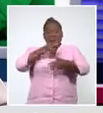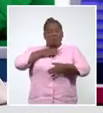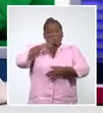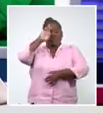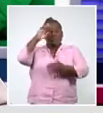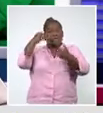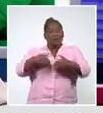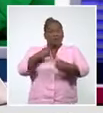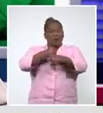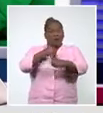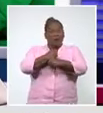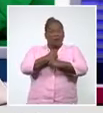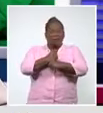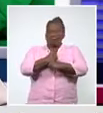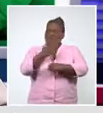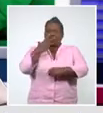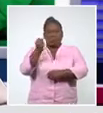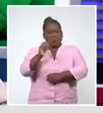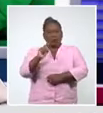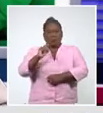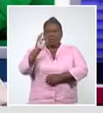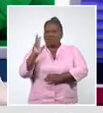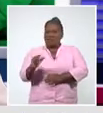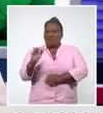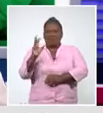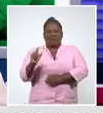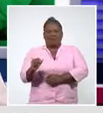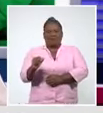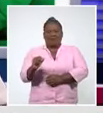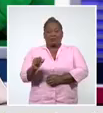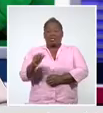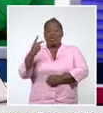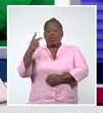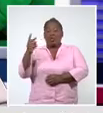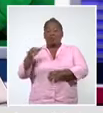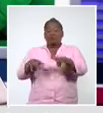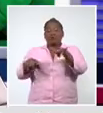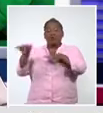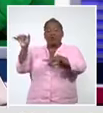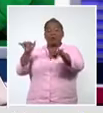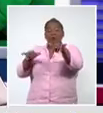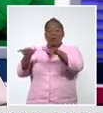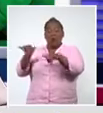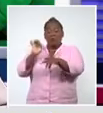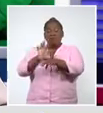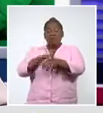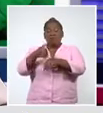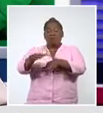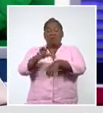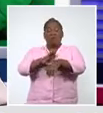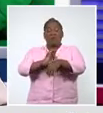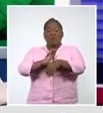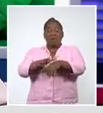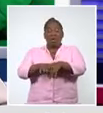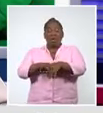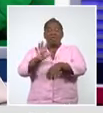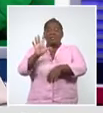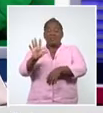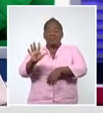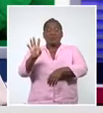trabajamos en nuestro país. Los 2 evacuados y los 54 retornados a sus países después del diagnóstico,